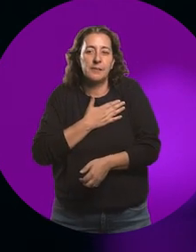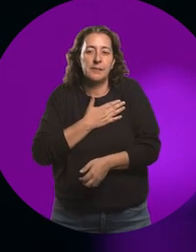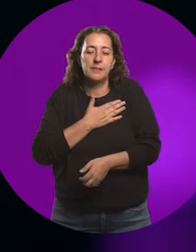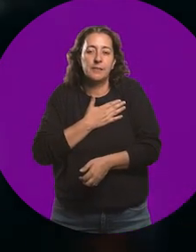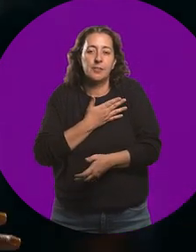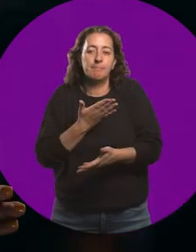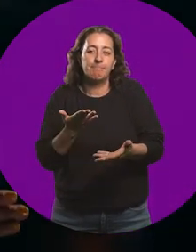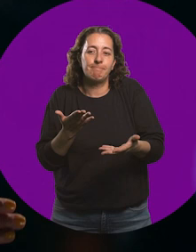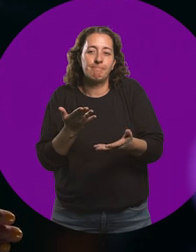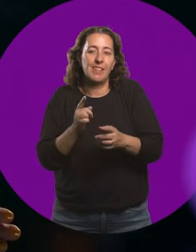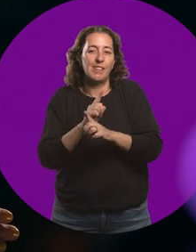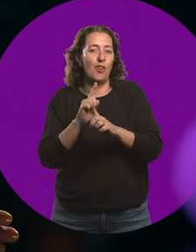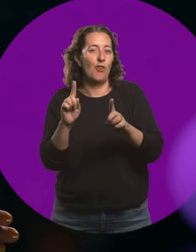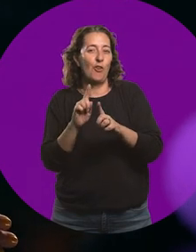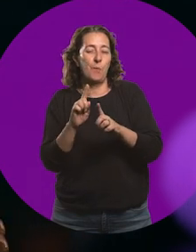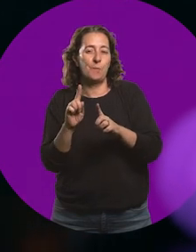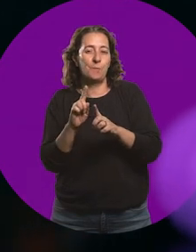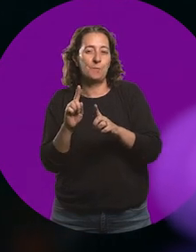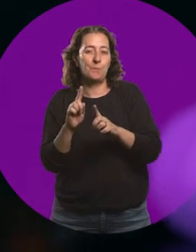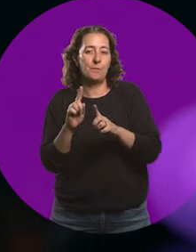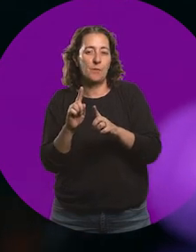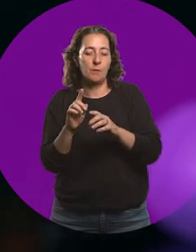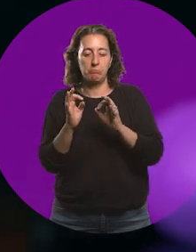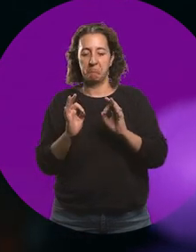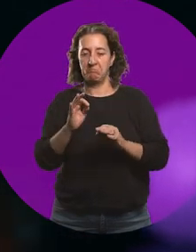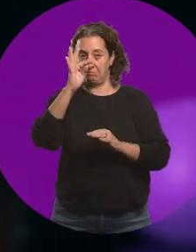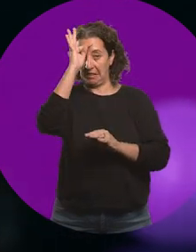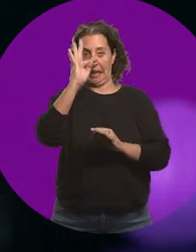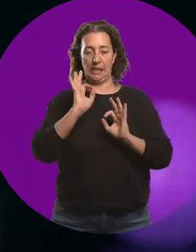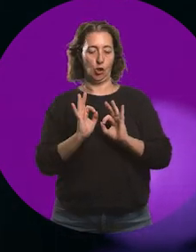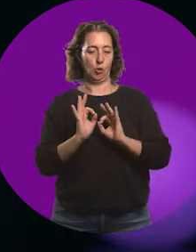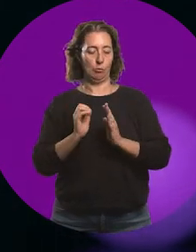y no tanto en lo técnico y el rigor.